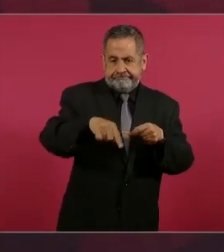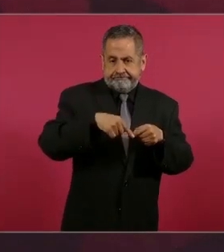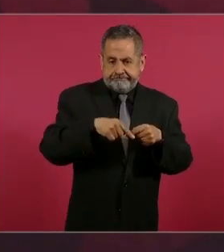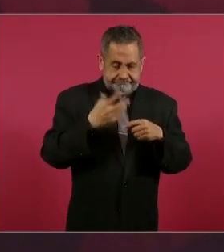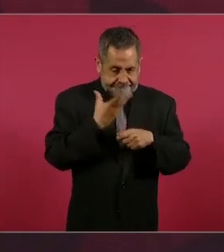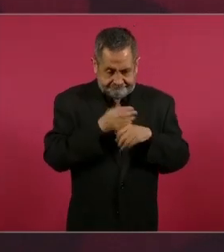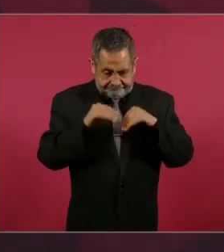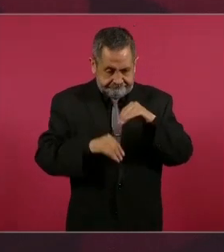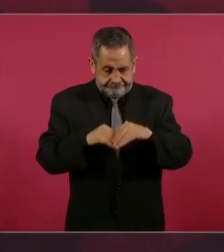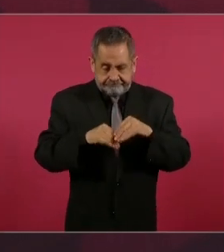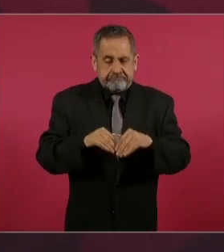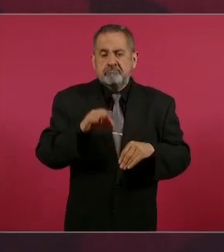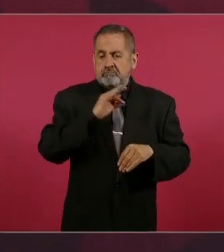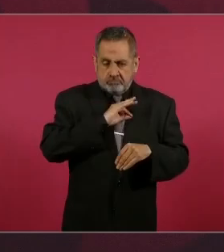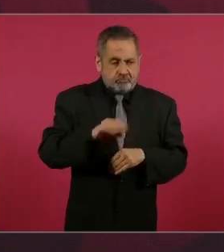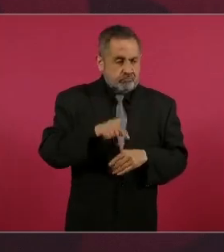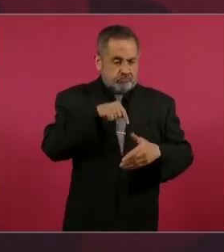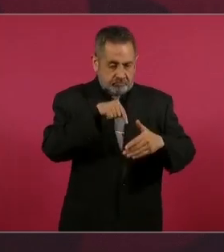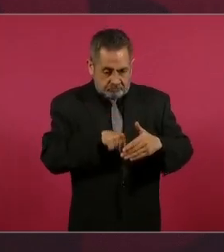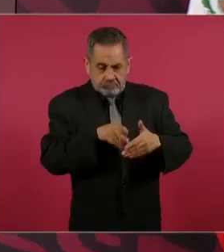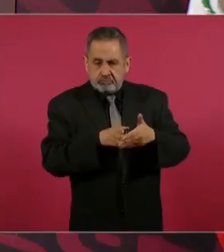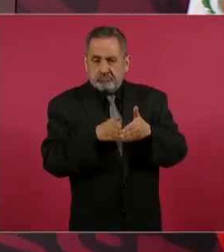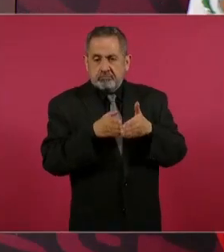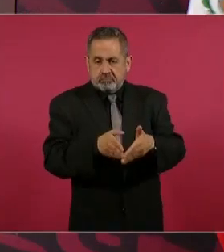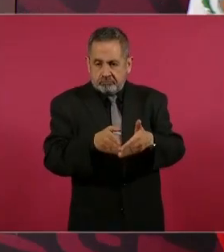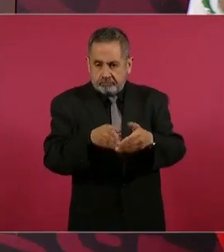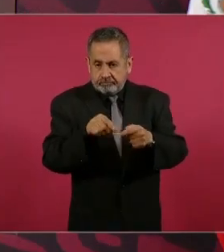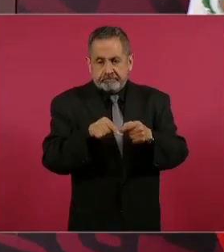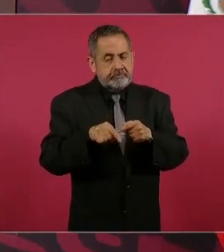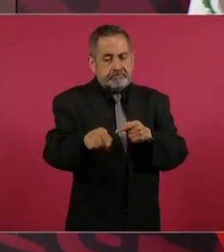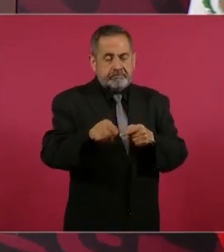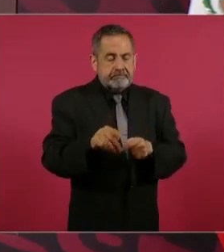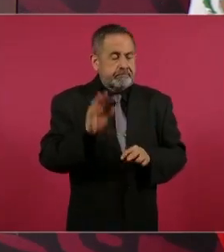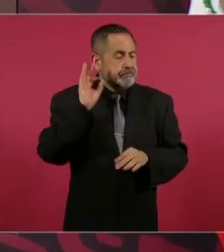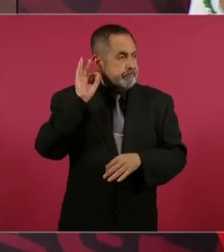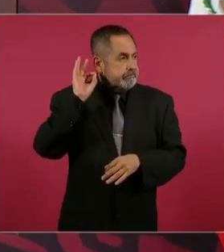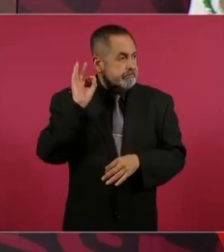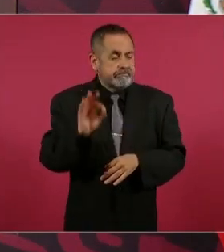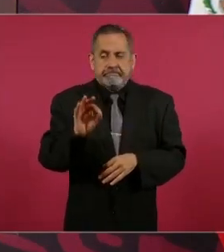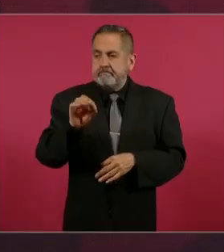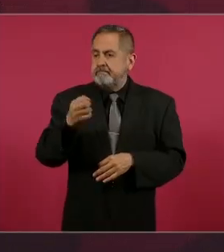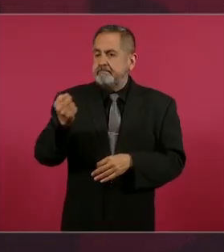al proyecto del Istmo. Quiere decir que le atinamos, que tuvimos suerte,